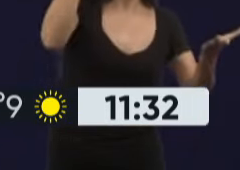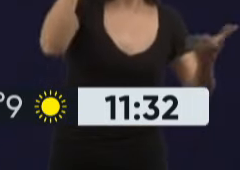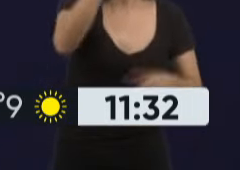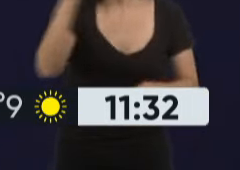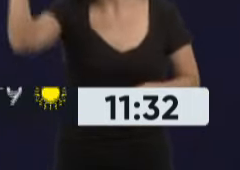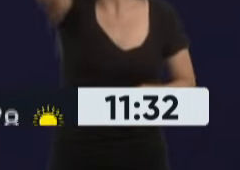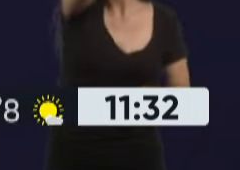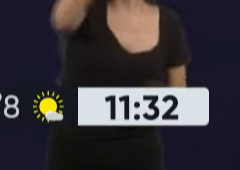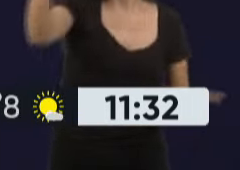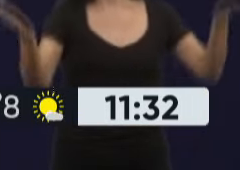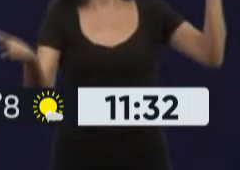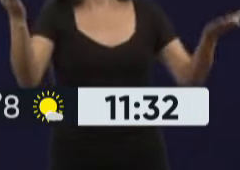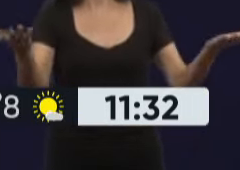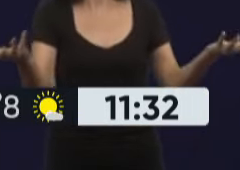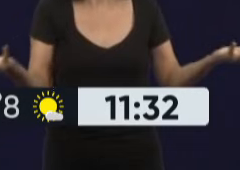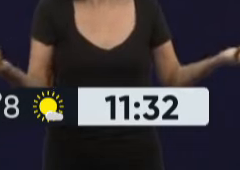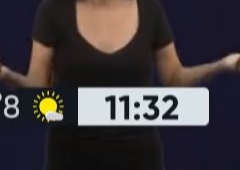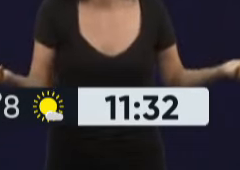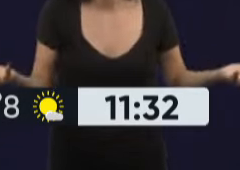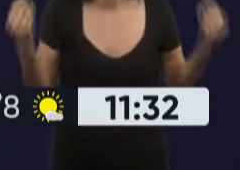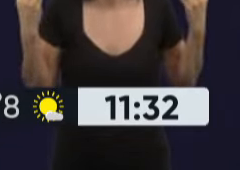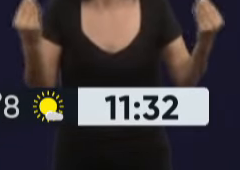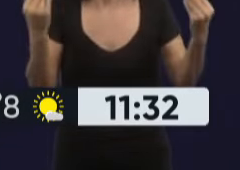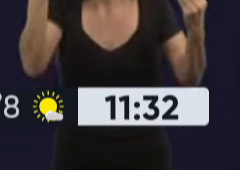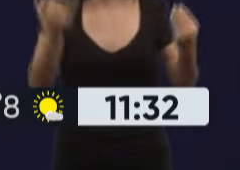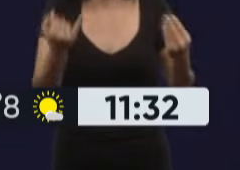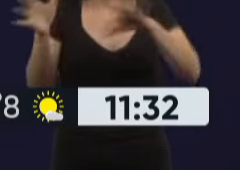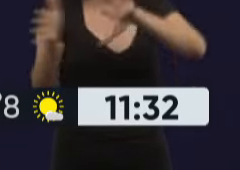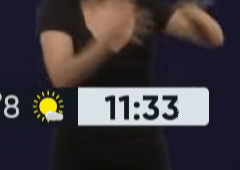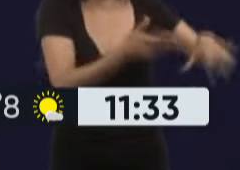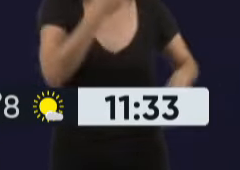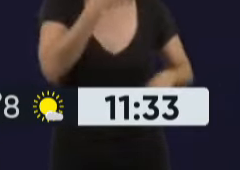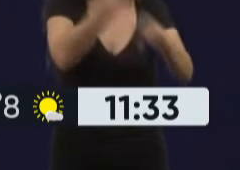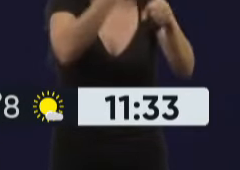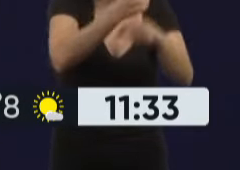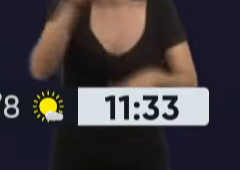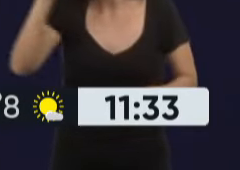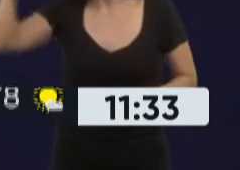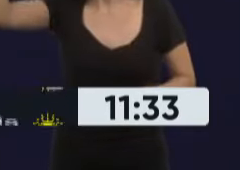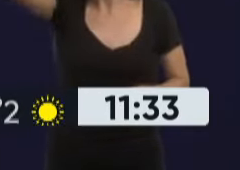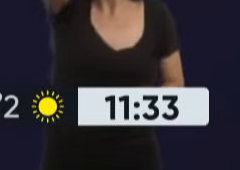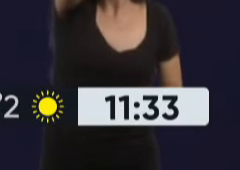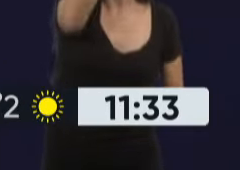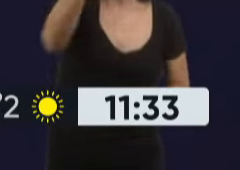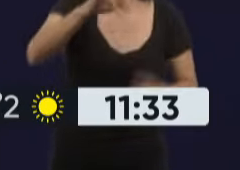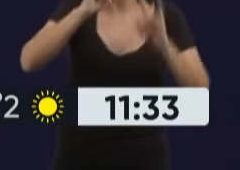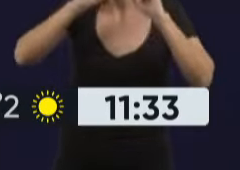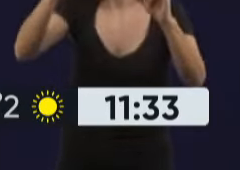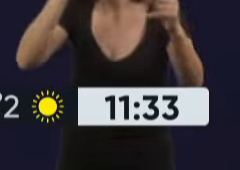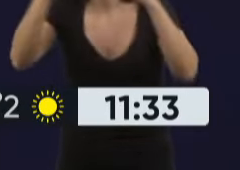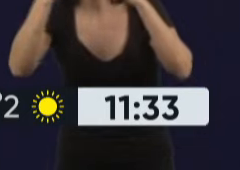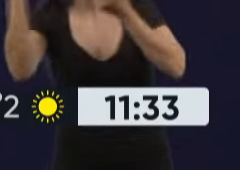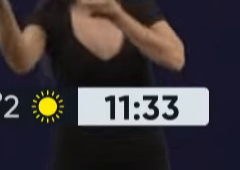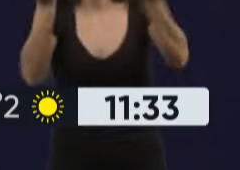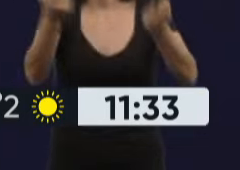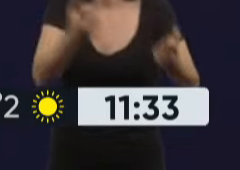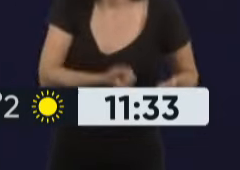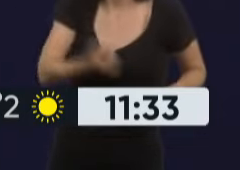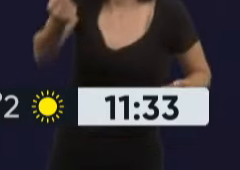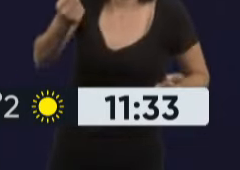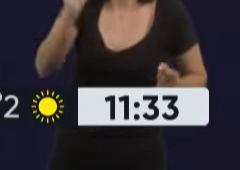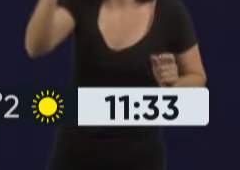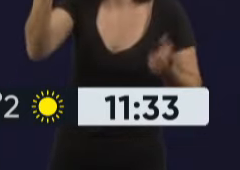validez porque las provincias tienen que hacer sus ajustes en sus cuentas los que así lo necesiten y